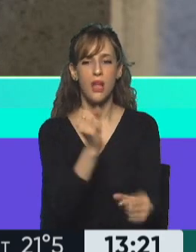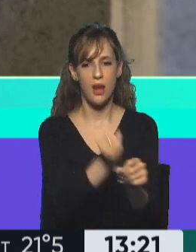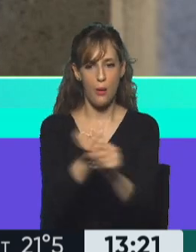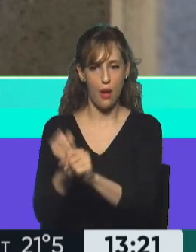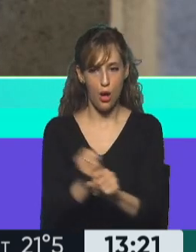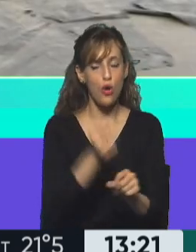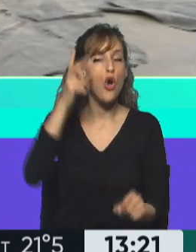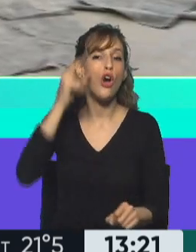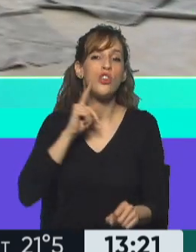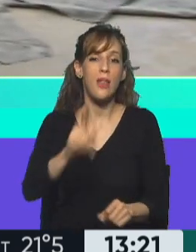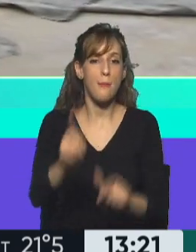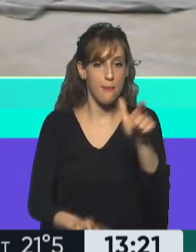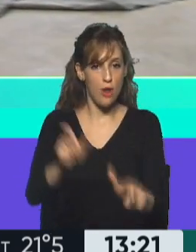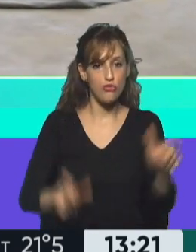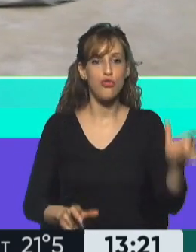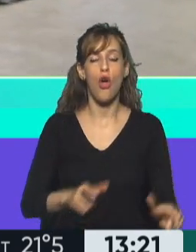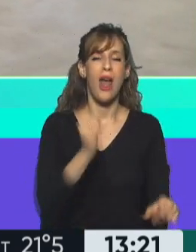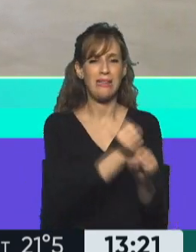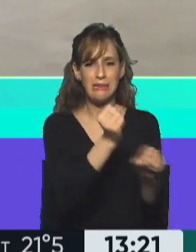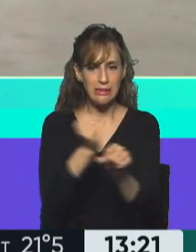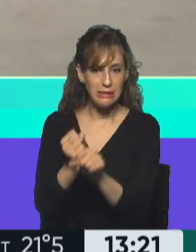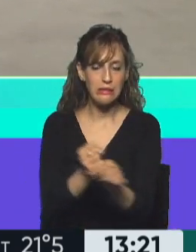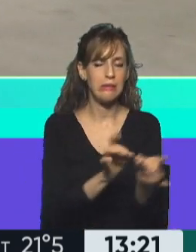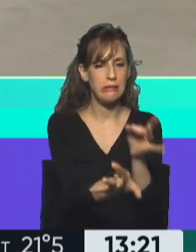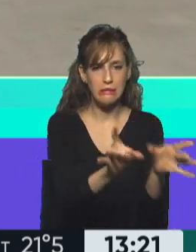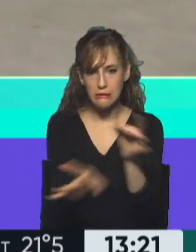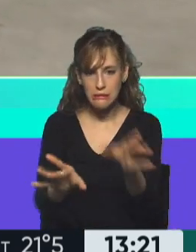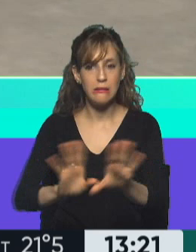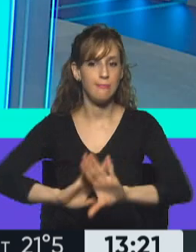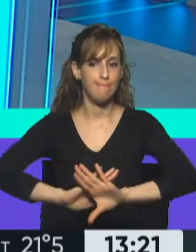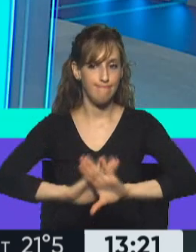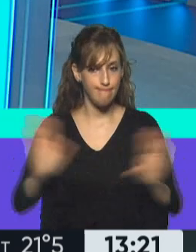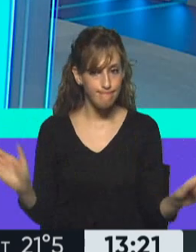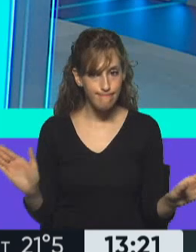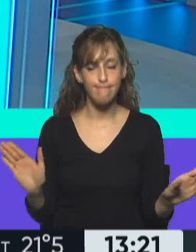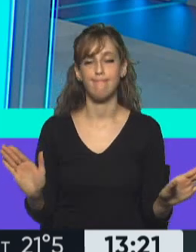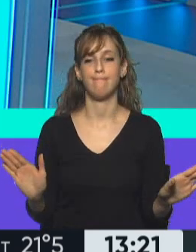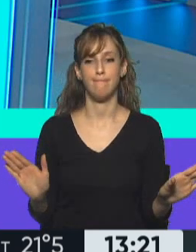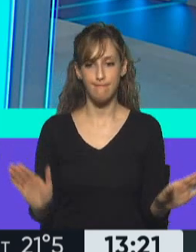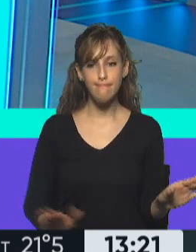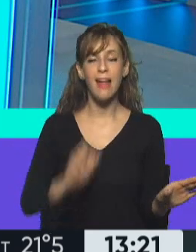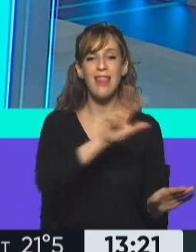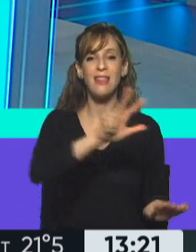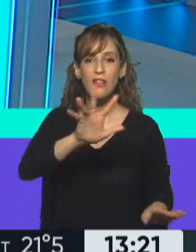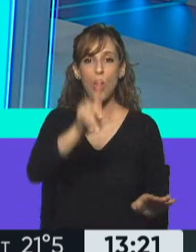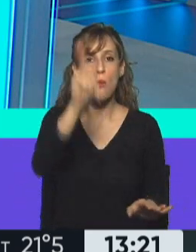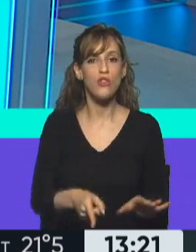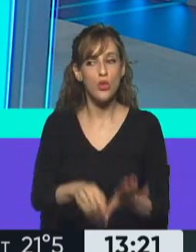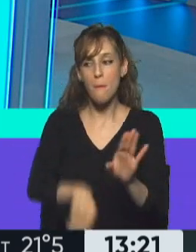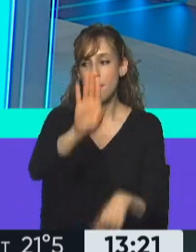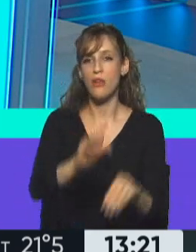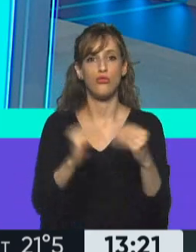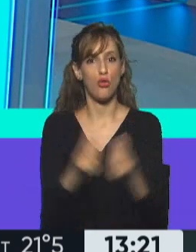80.000 puestos de trabajo adicionales, de los 100.000 que habíamos perdido en su momento, 180.000. Más del 35%, ¿no?